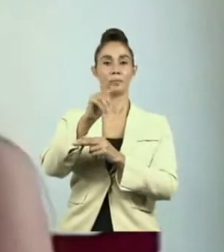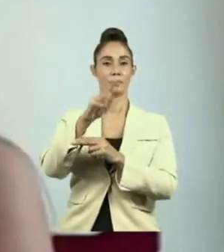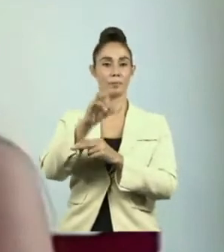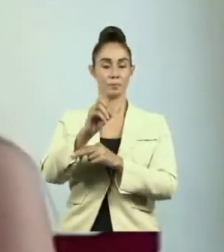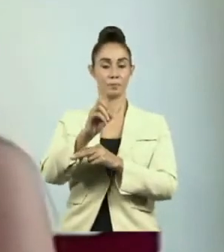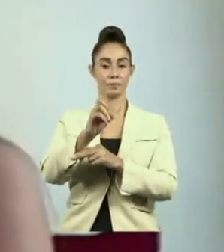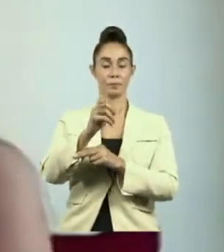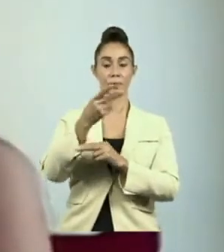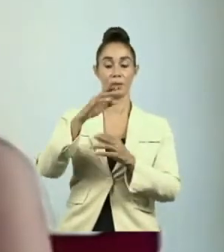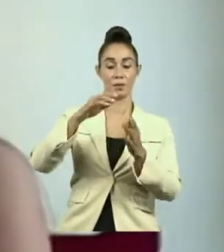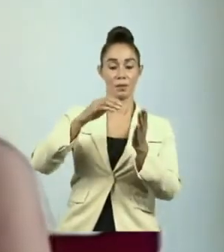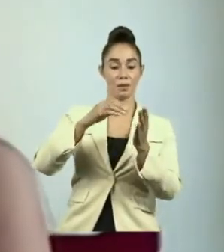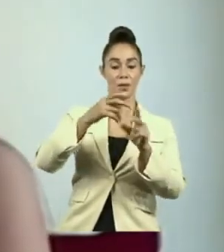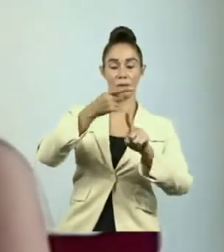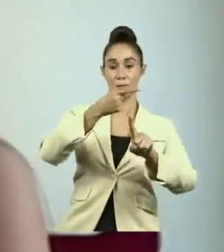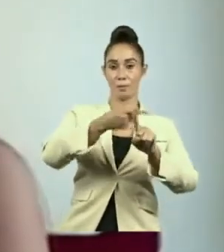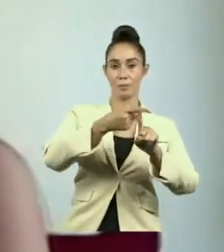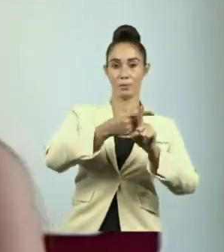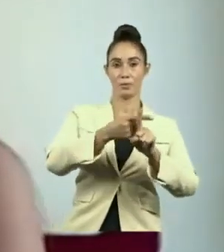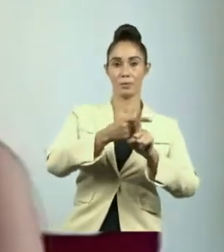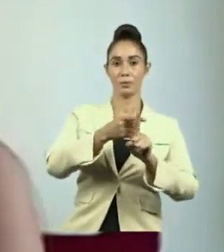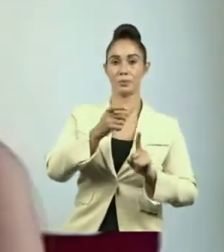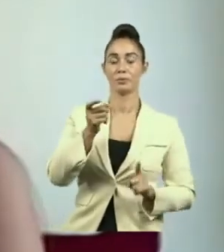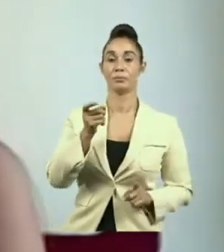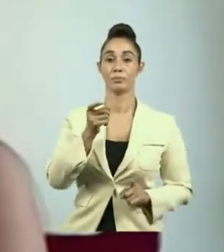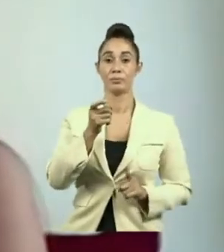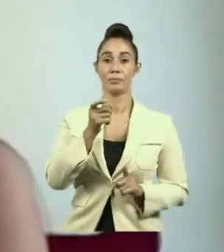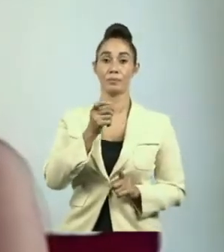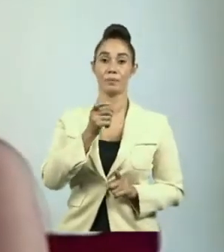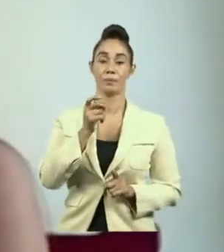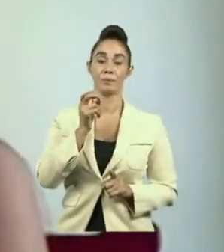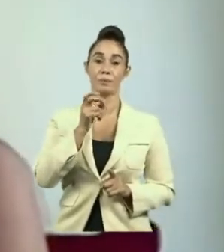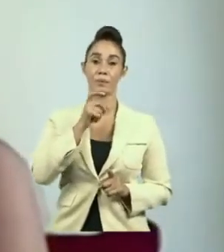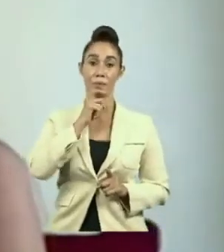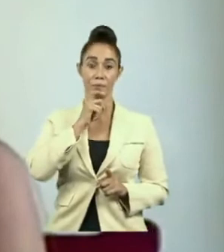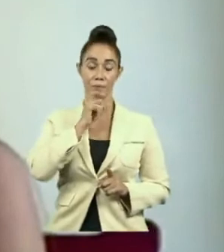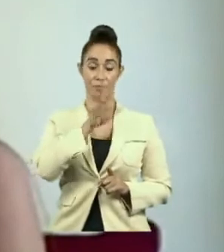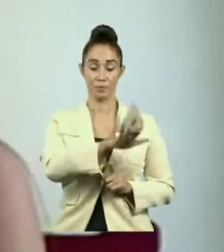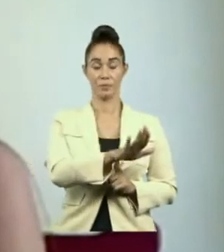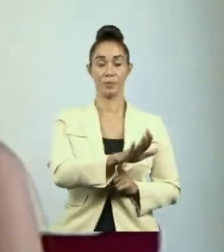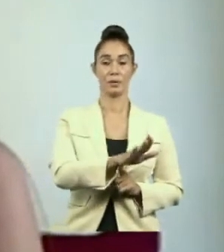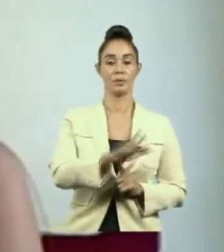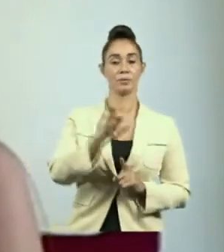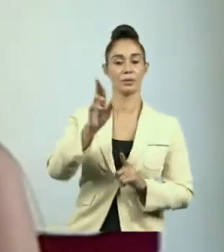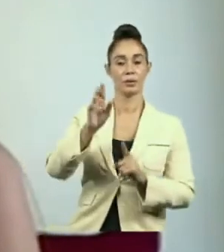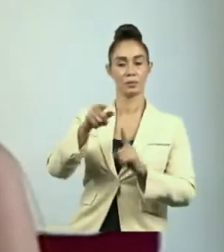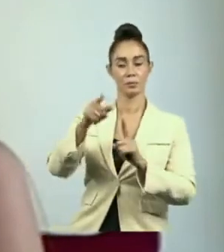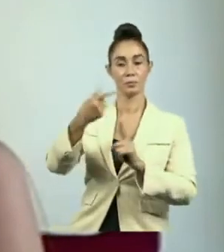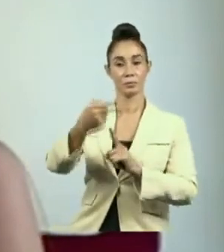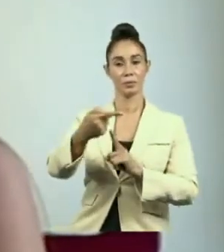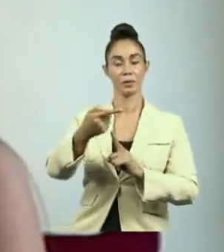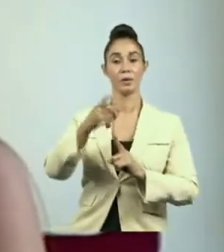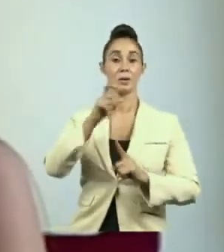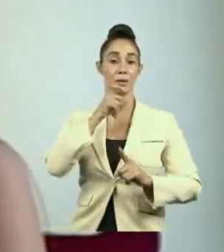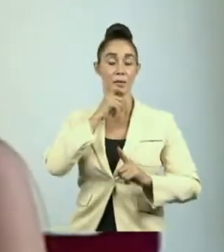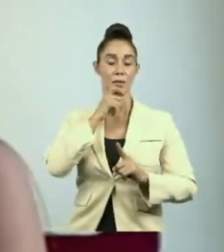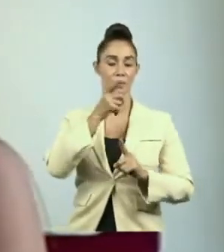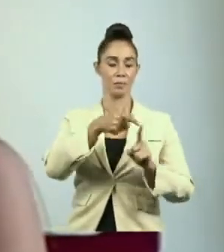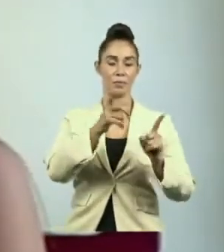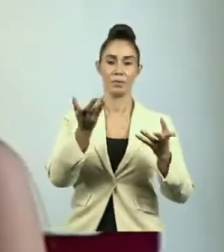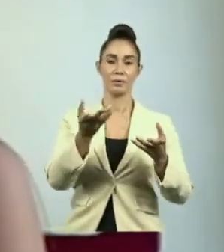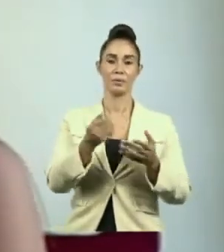falsos negativos también con lo cual se requiere también confirmación de crecer y aprovechar para preguntarle